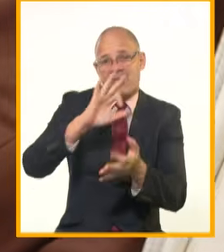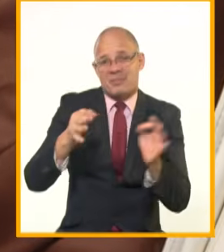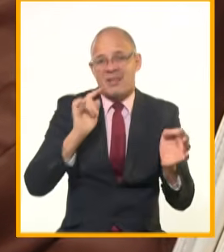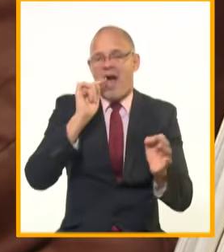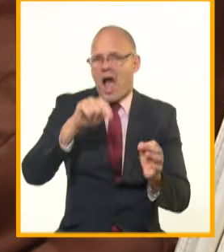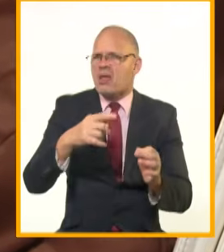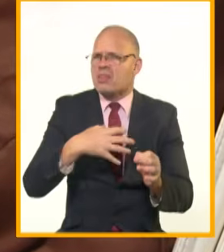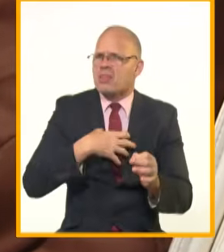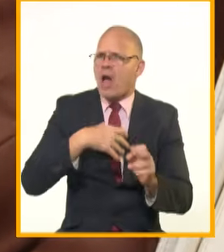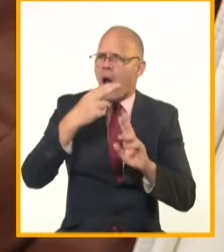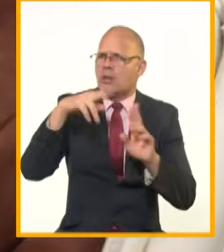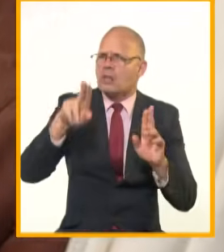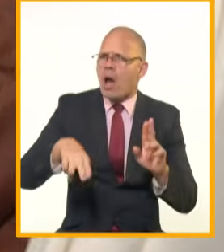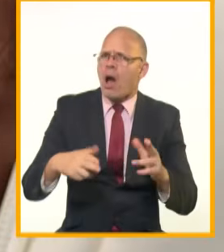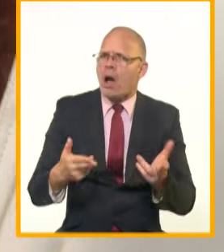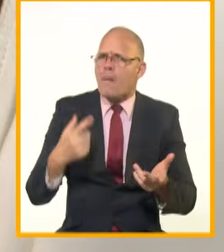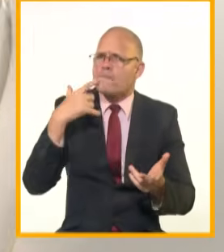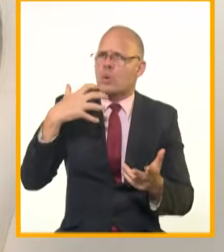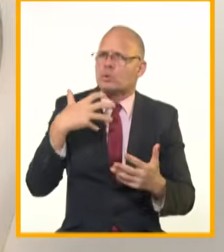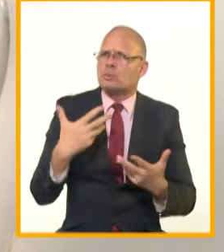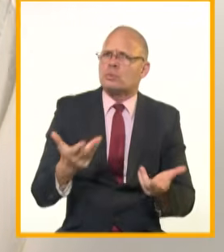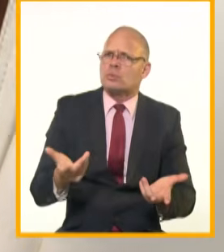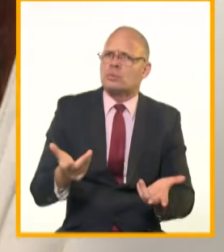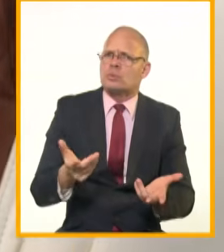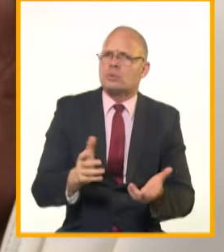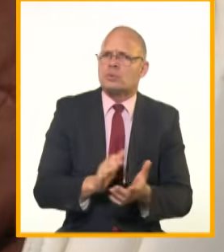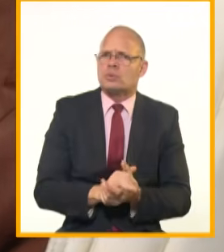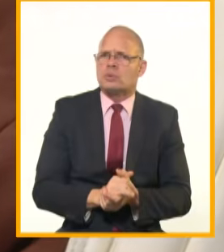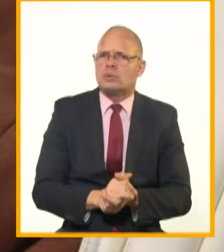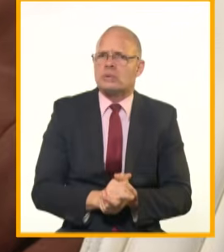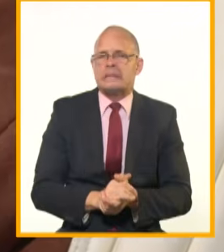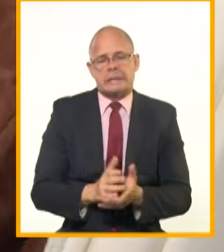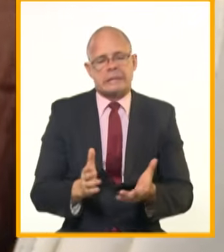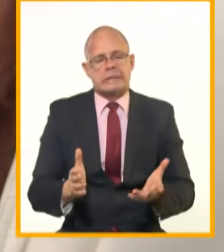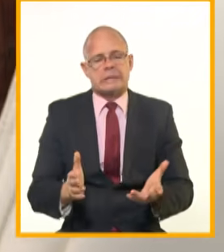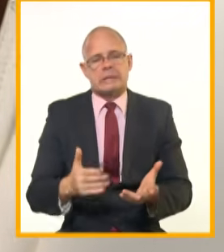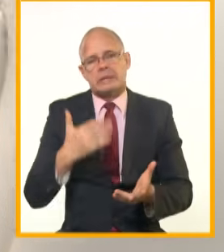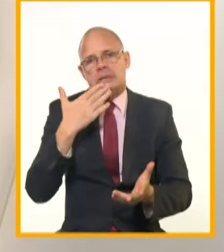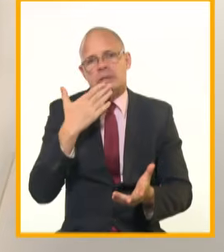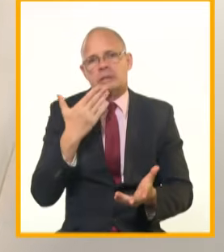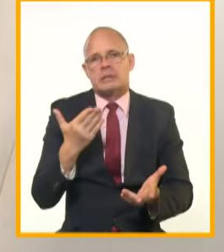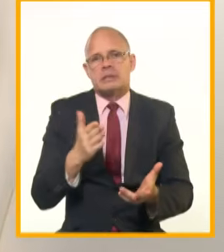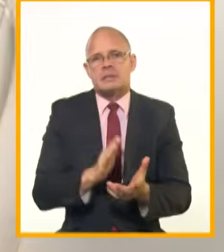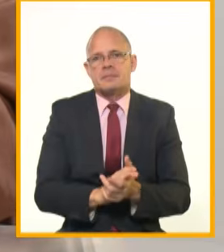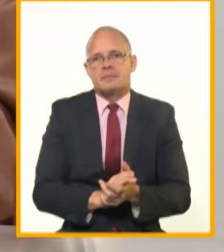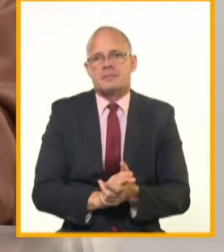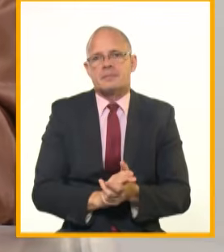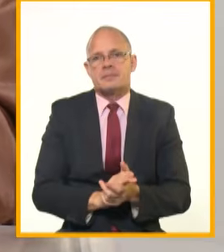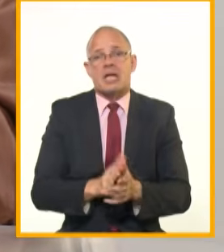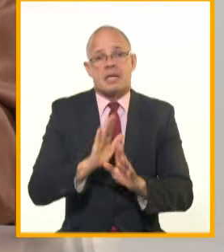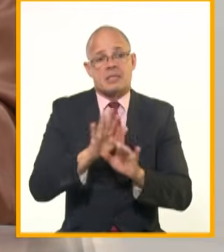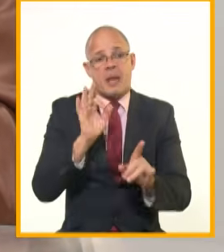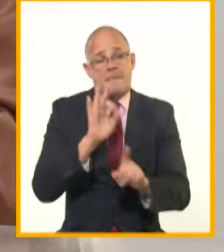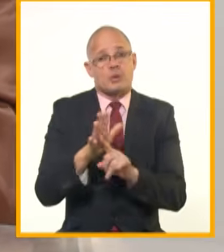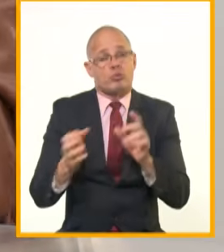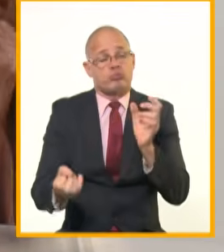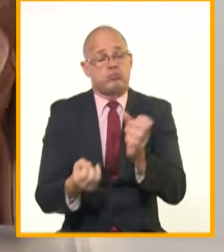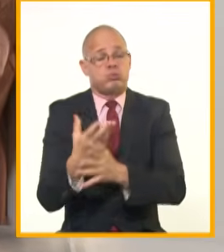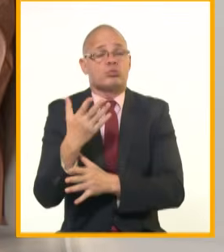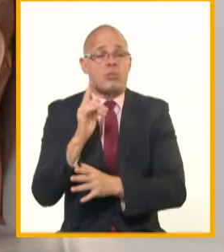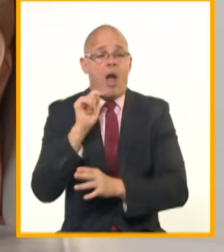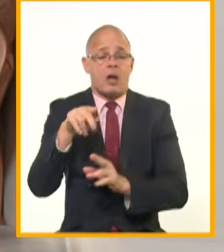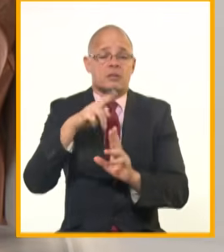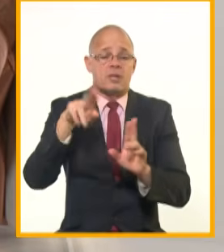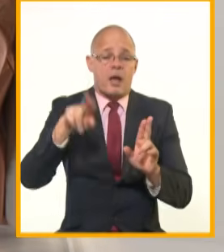de las obras, yo creo, también significativas de estos 15 años, ¿no? Claro. Y que se hizo desde el inicio de la provincia. Y